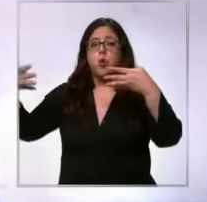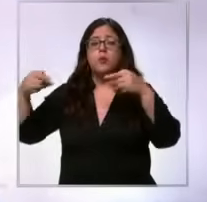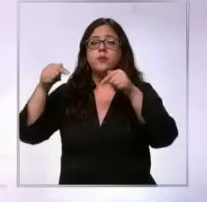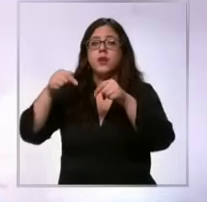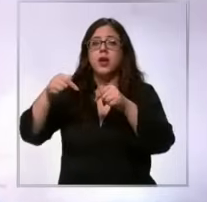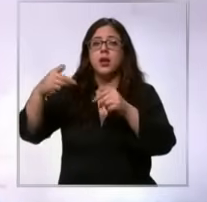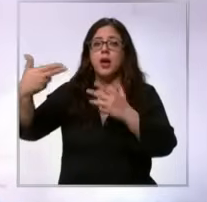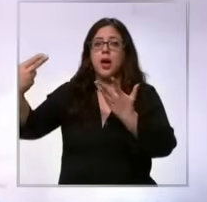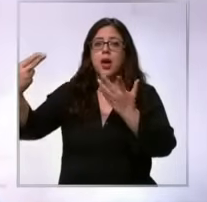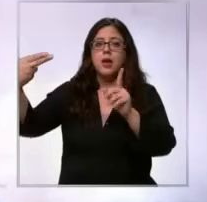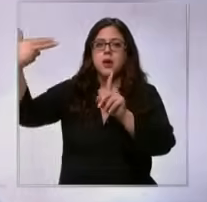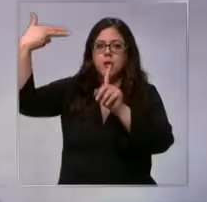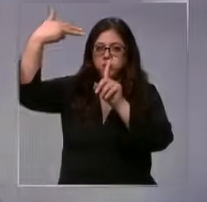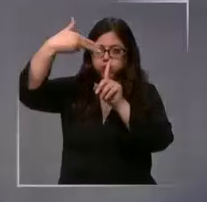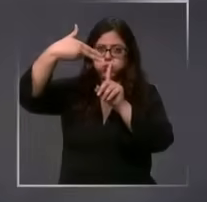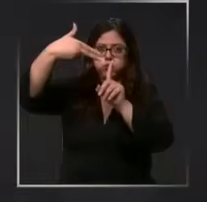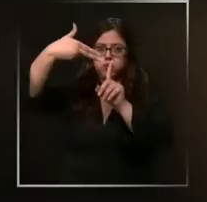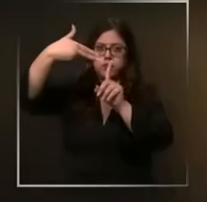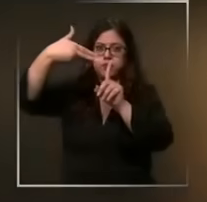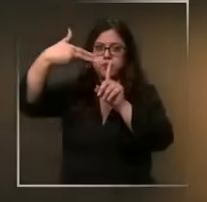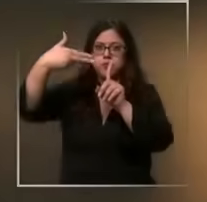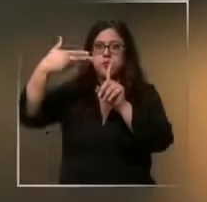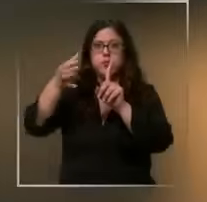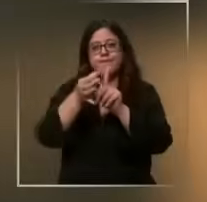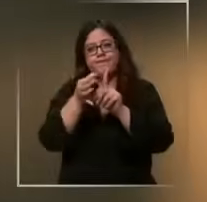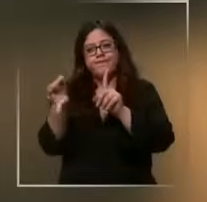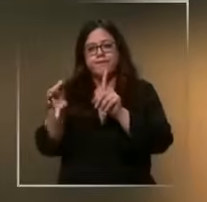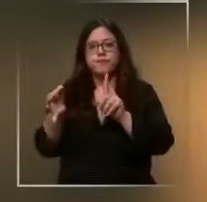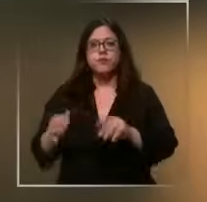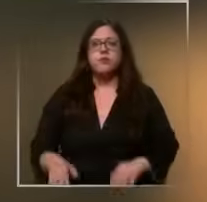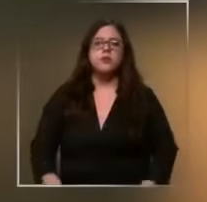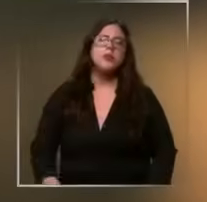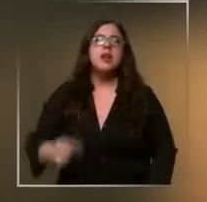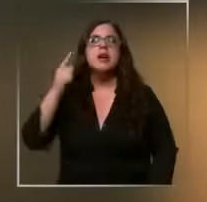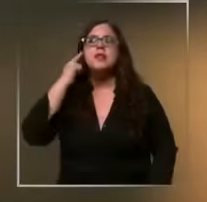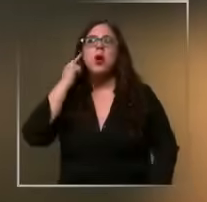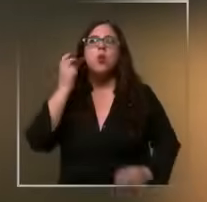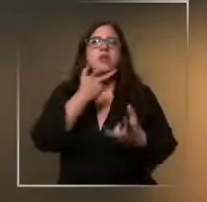con un arma en la frente. Ahí tuvo que decir...